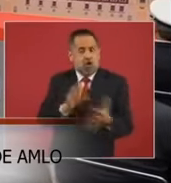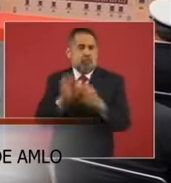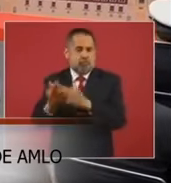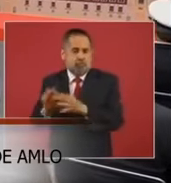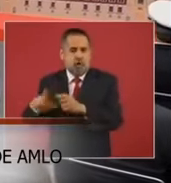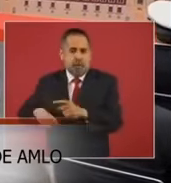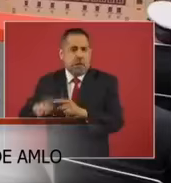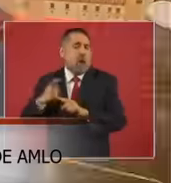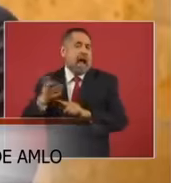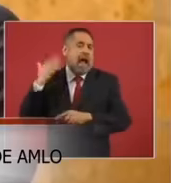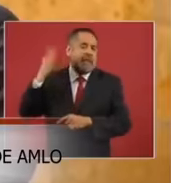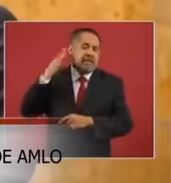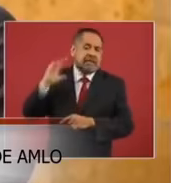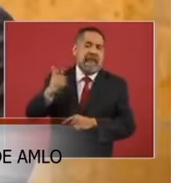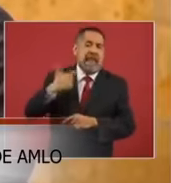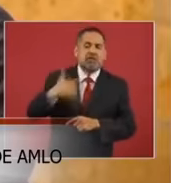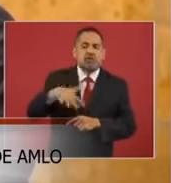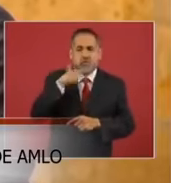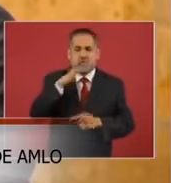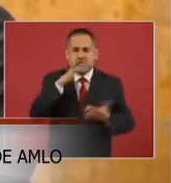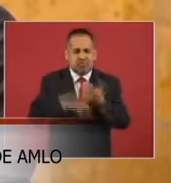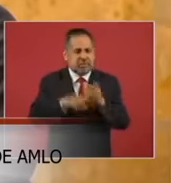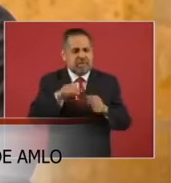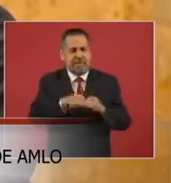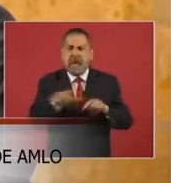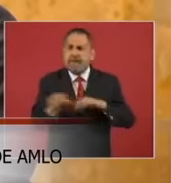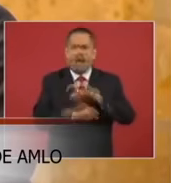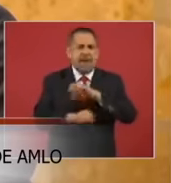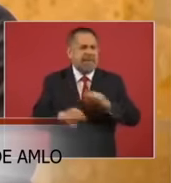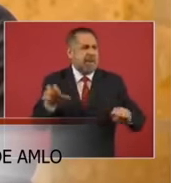Claro. Sí, sí. Pues ahí están los tres que han hecho lo mismo, Bolsonaro y Trump.